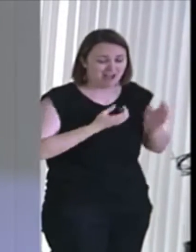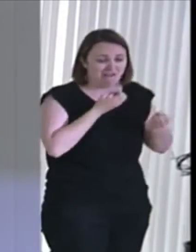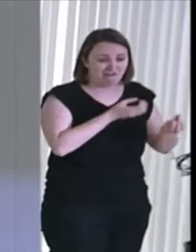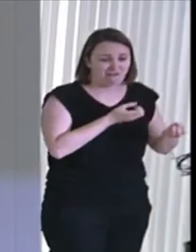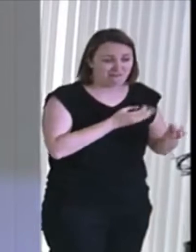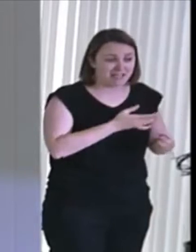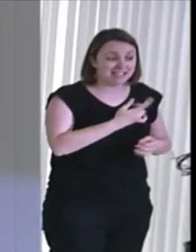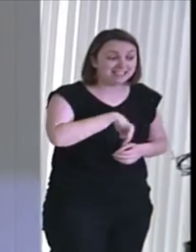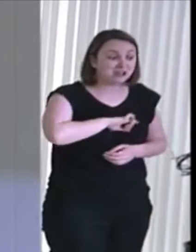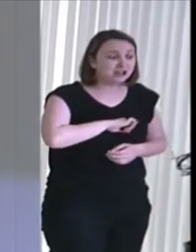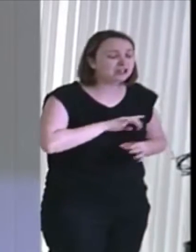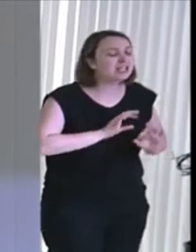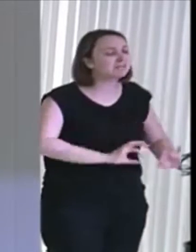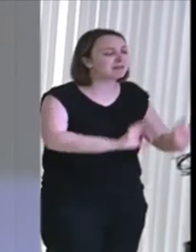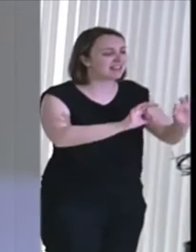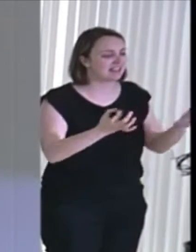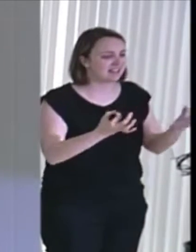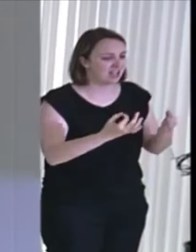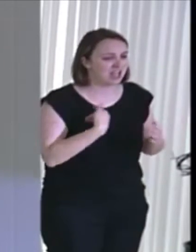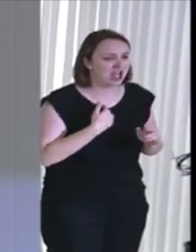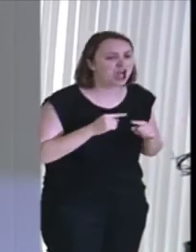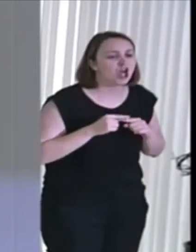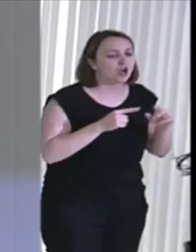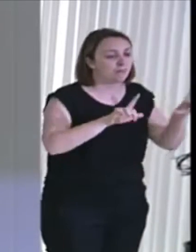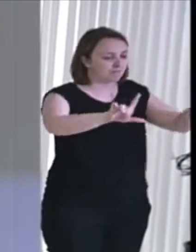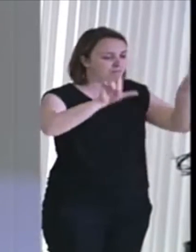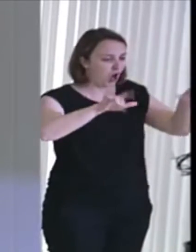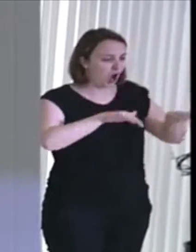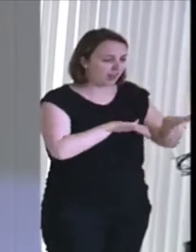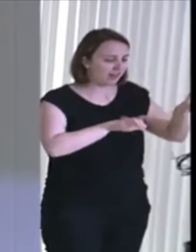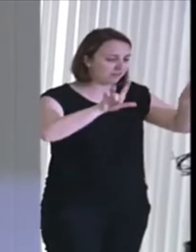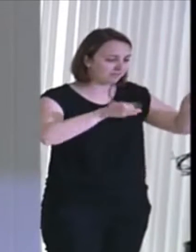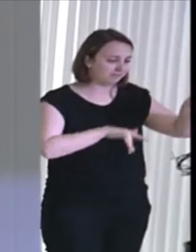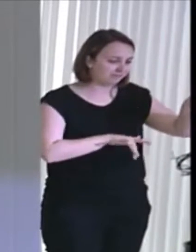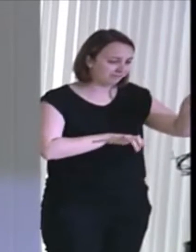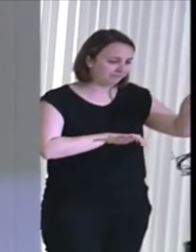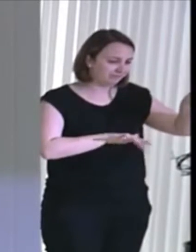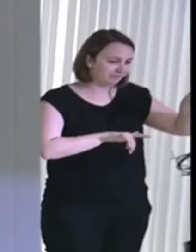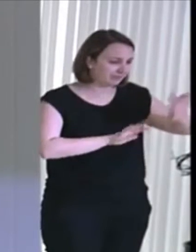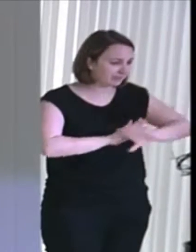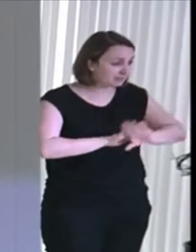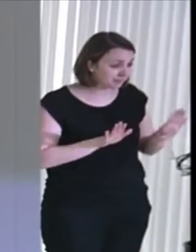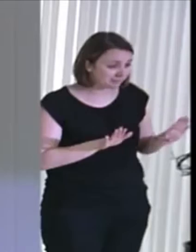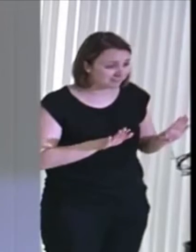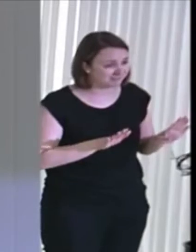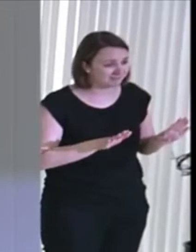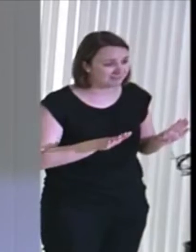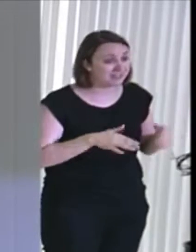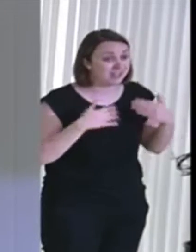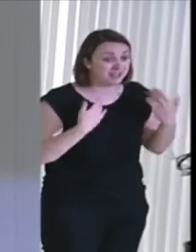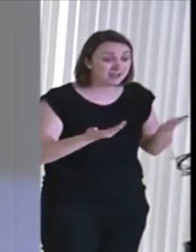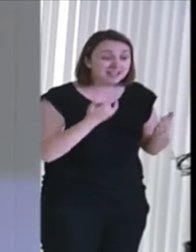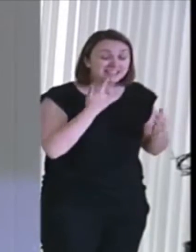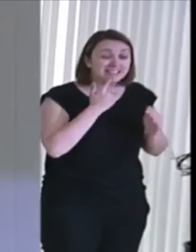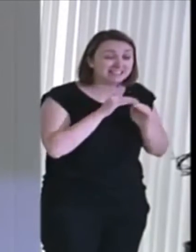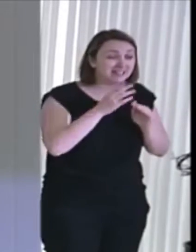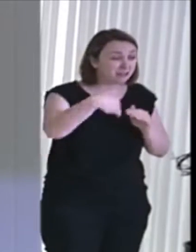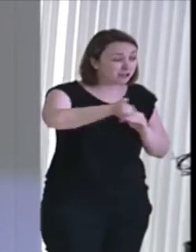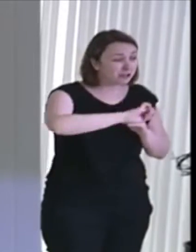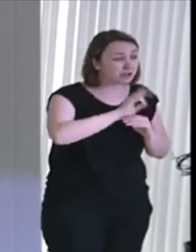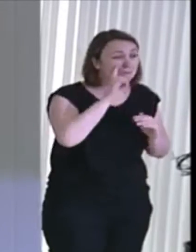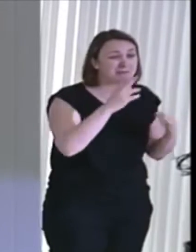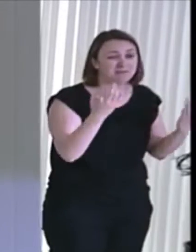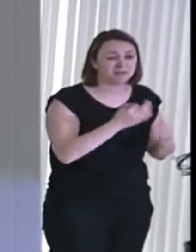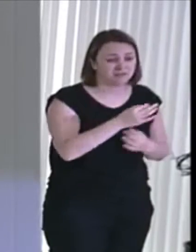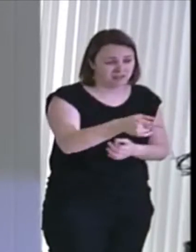tus perspectivas de trabajo es pasarte toda tu vida delante de una pantalla de ordenador haciendo cosas. Entonces, como desde fuera solo se ve eso,